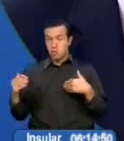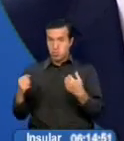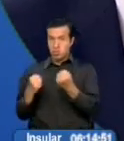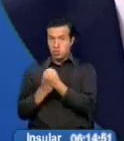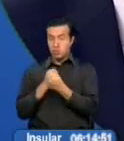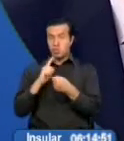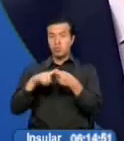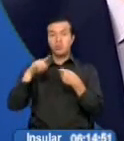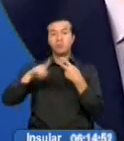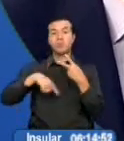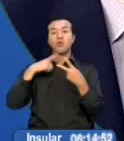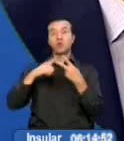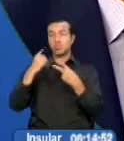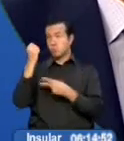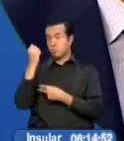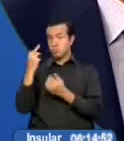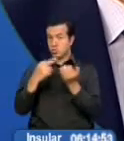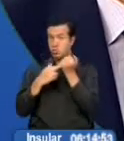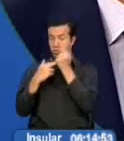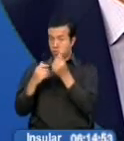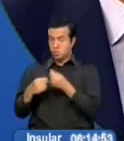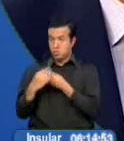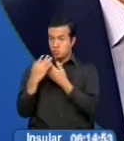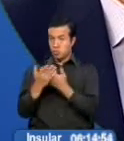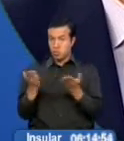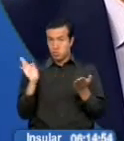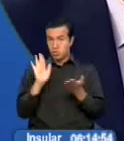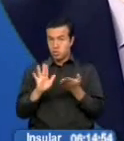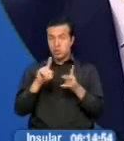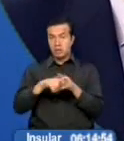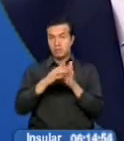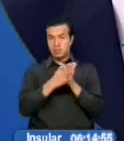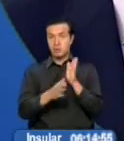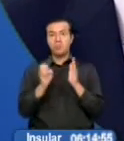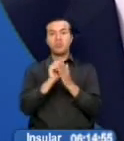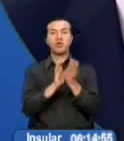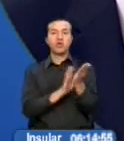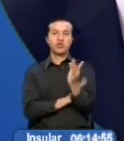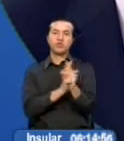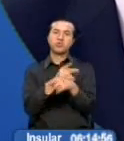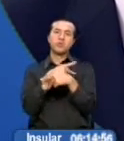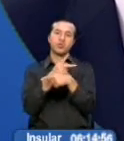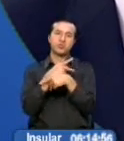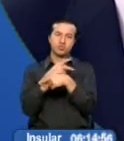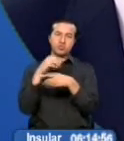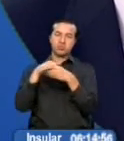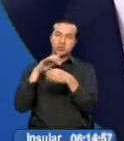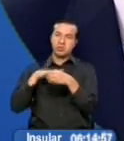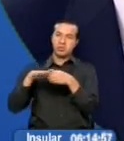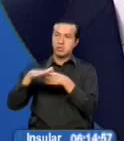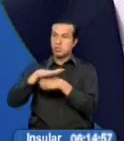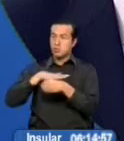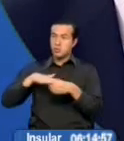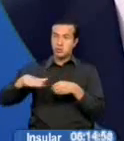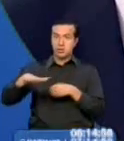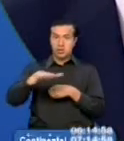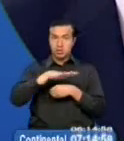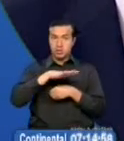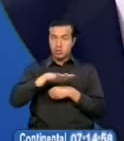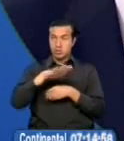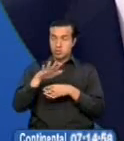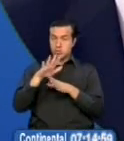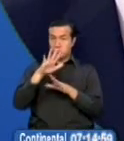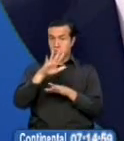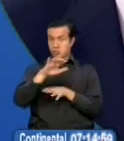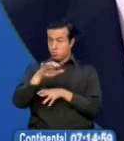a recibir unos recursos para empezar proyectos productivos en las zonas donde se van a desmovilizar.